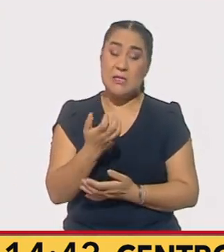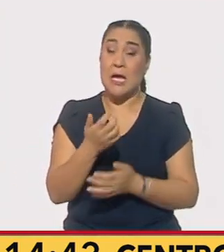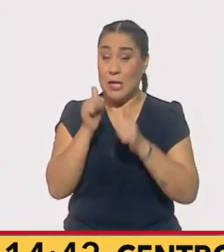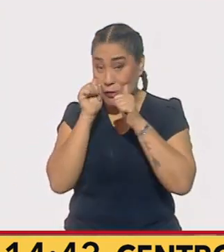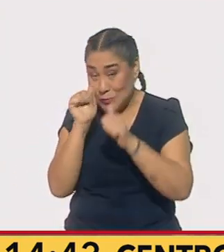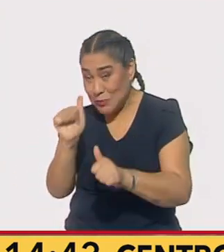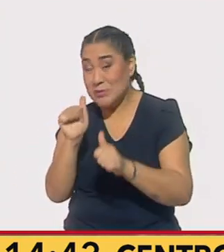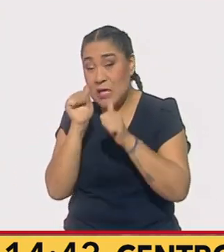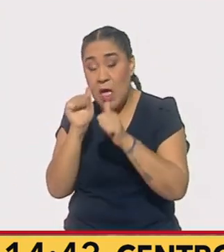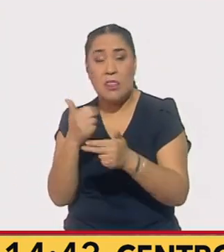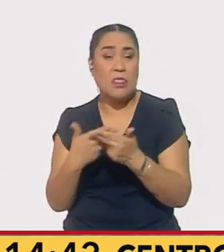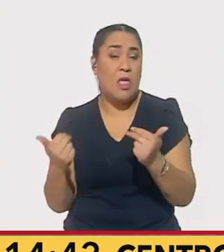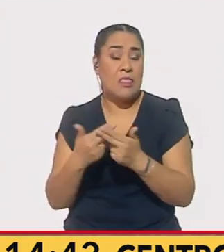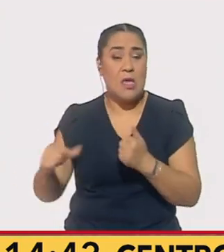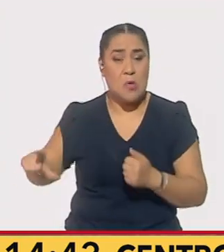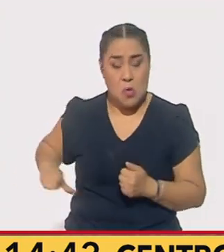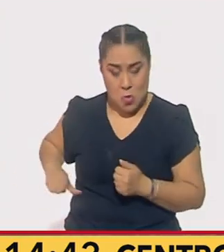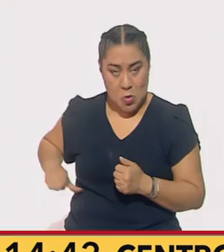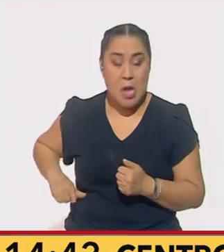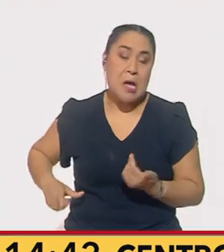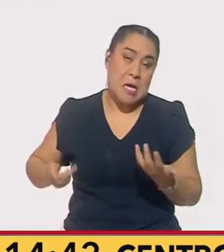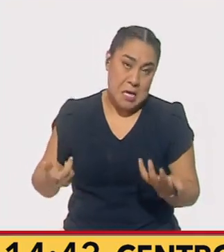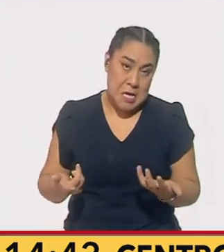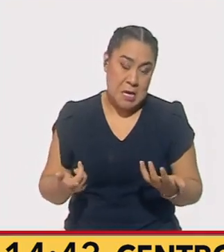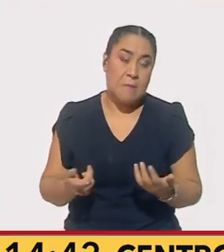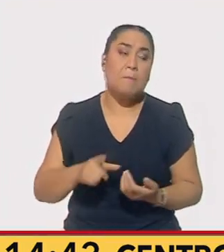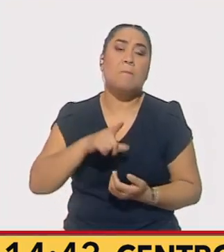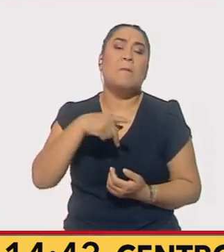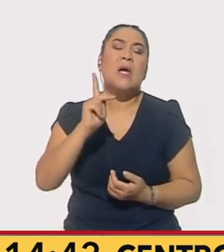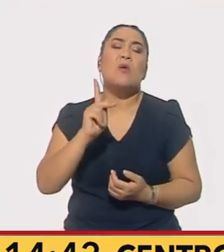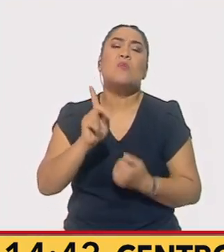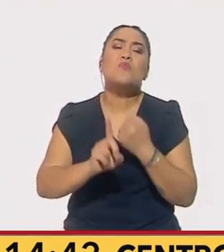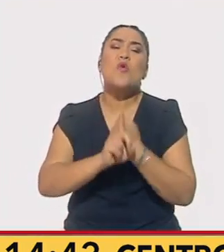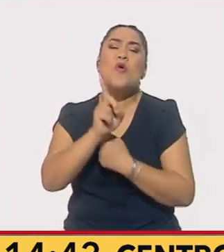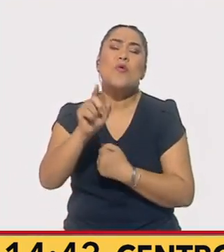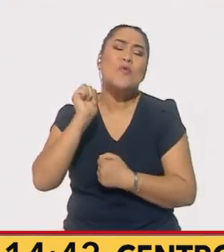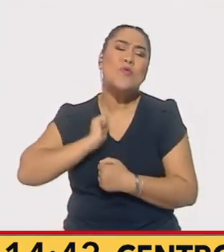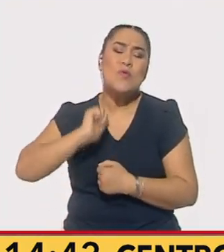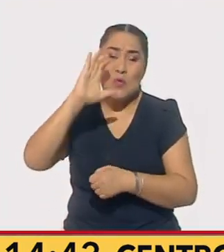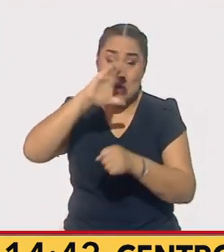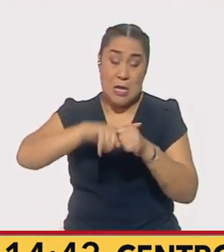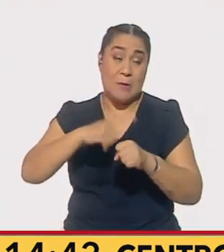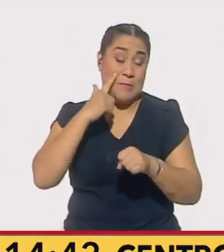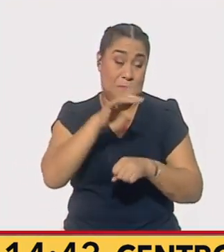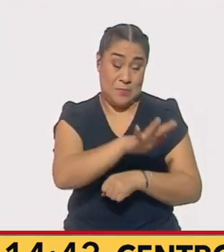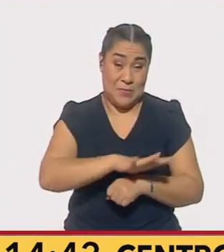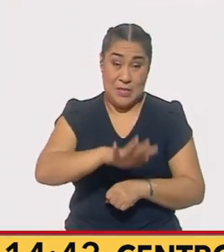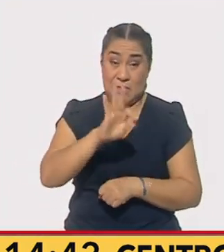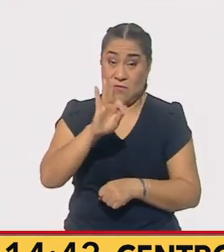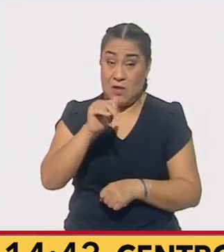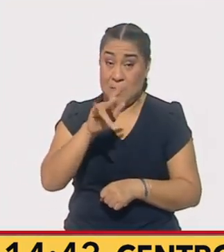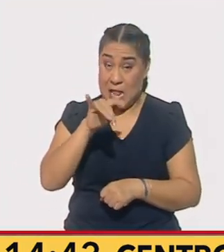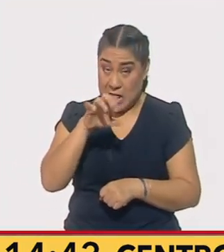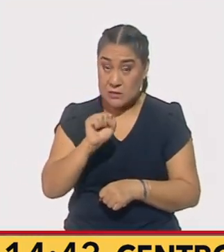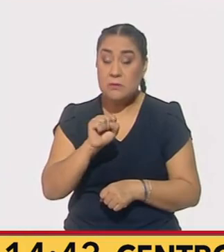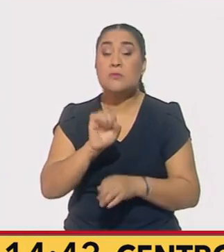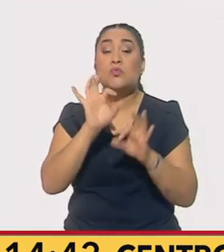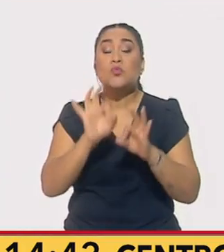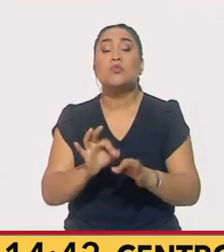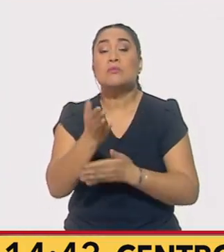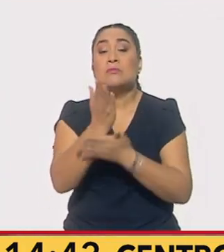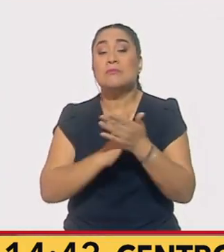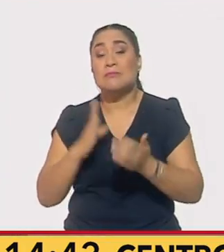desarrollo, pero también lleva un componente étnico, dado que en las favelas la mayoría de la población es